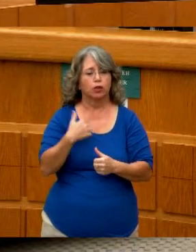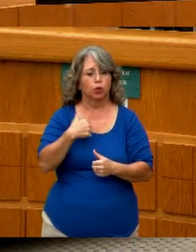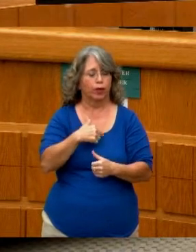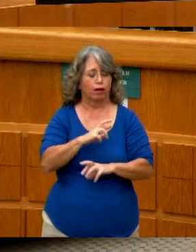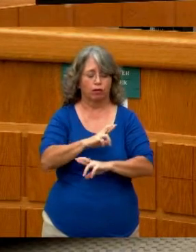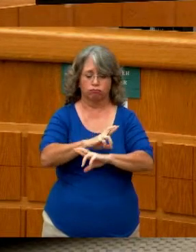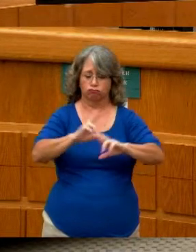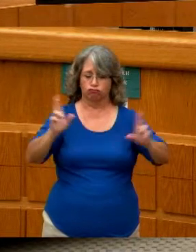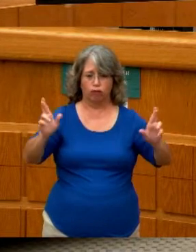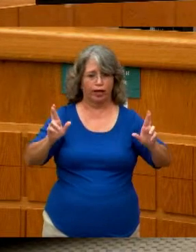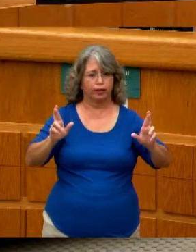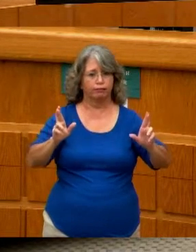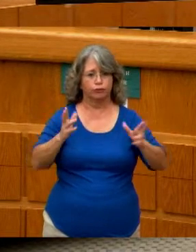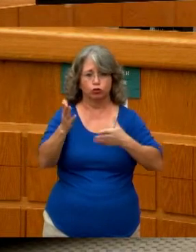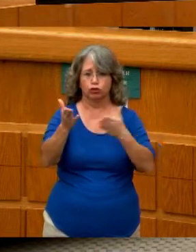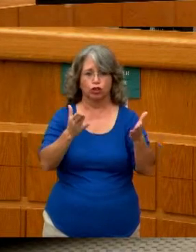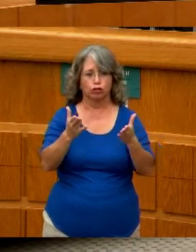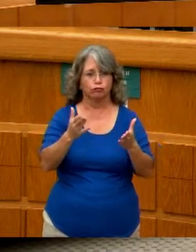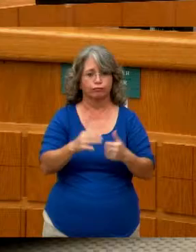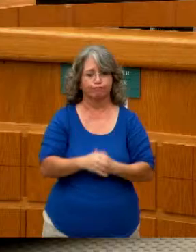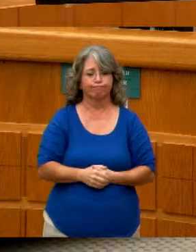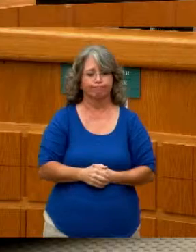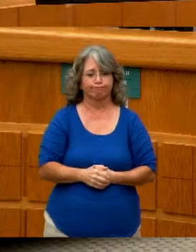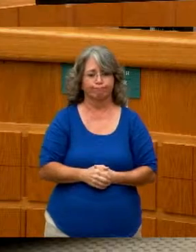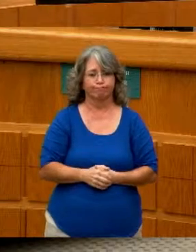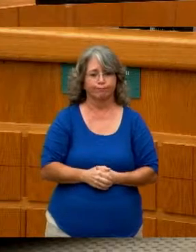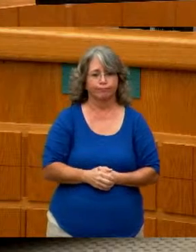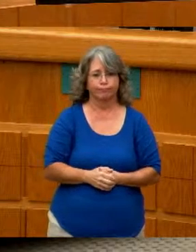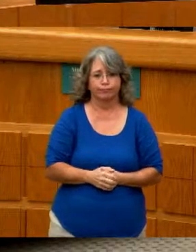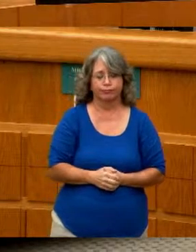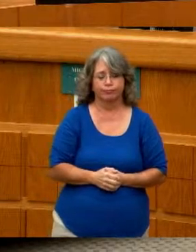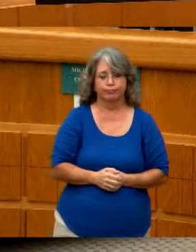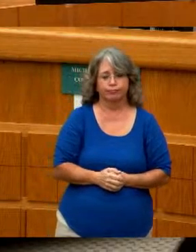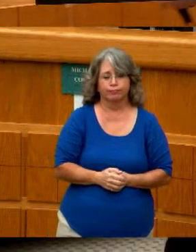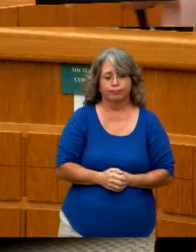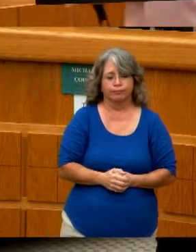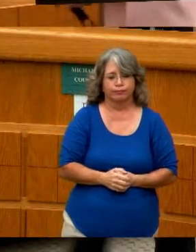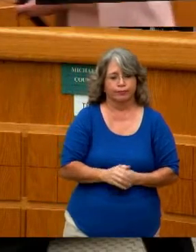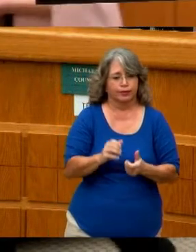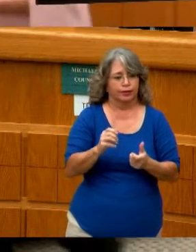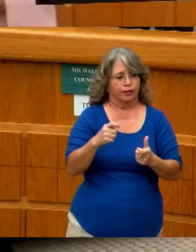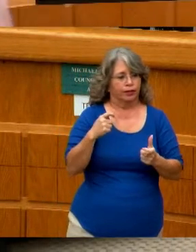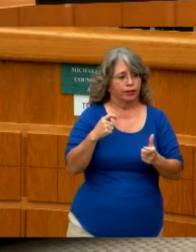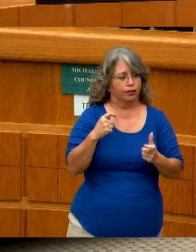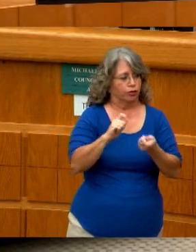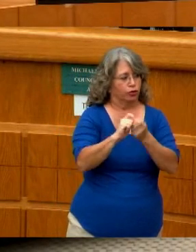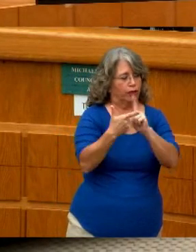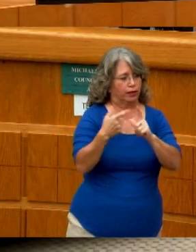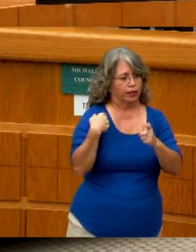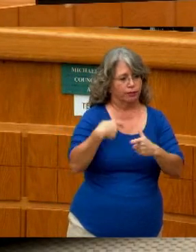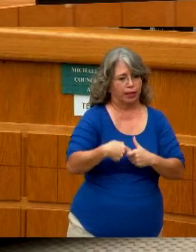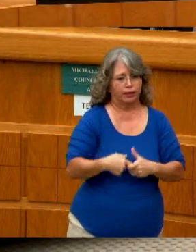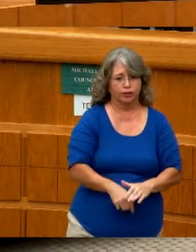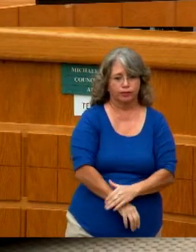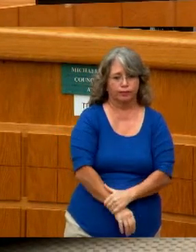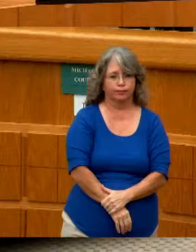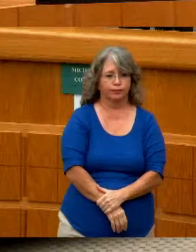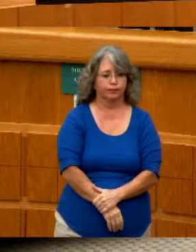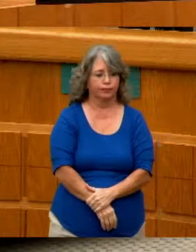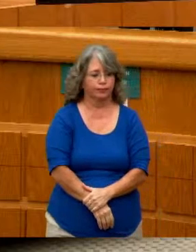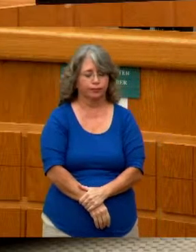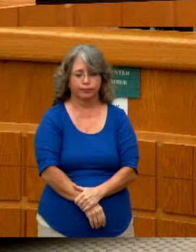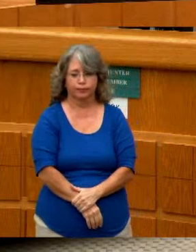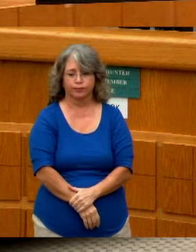stay vigilant and willing and ready to serve. La Corte Suprema del Estado